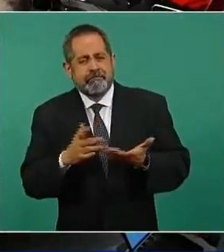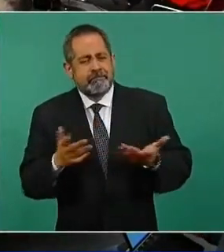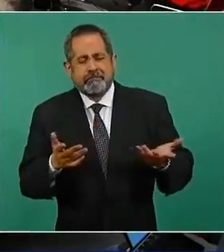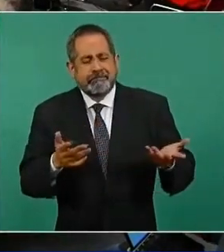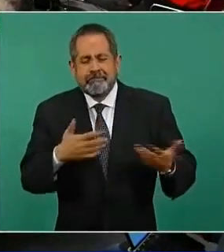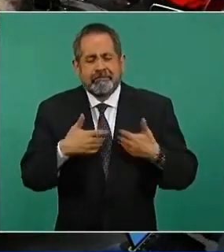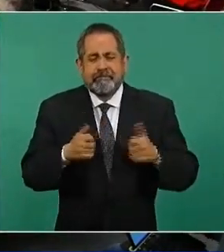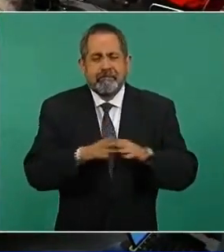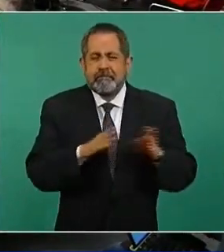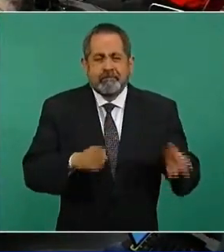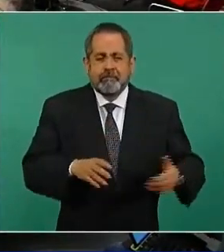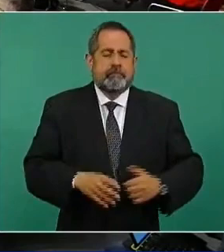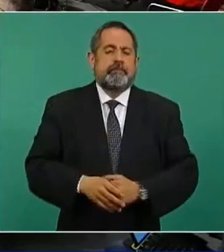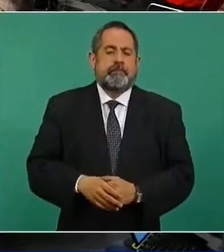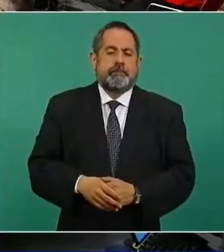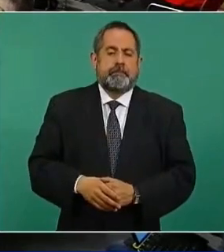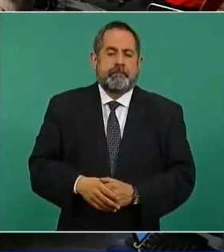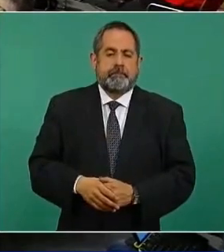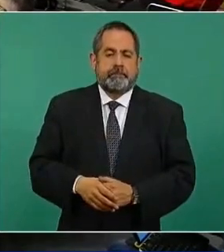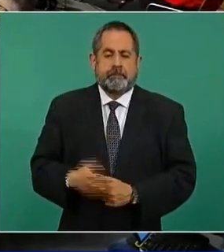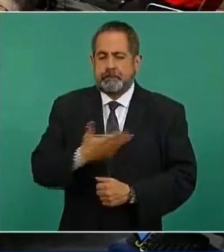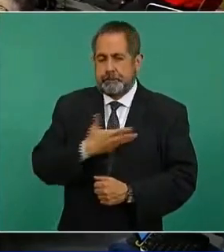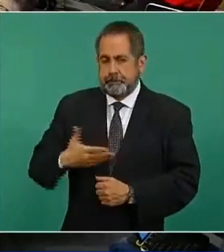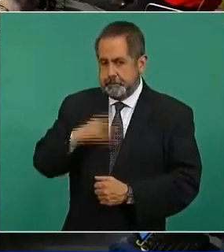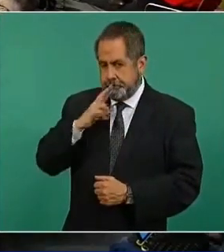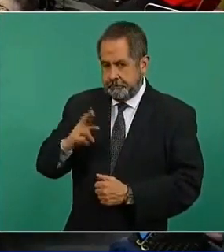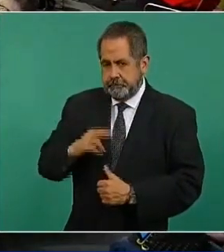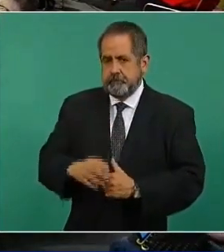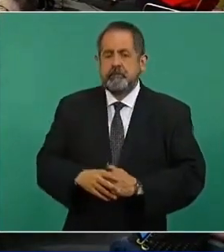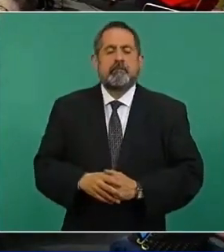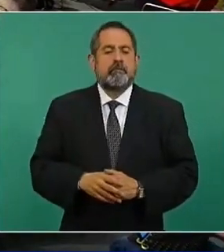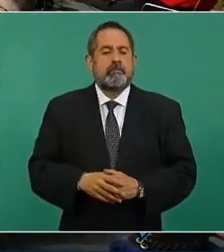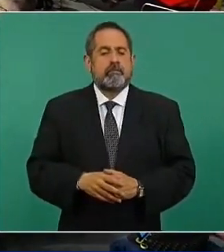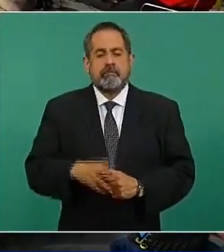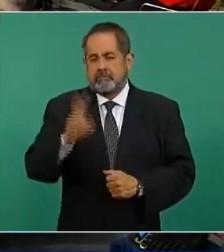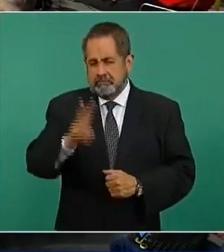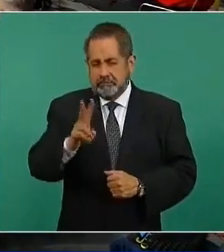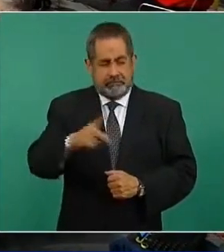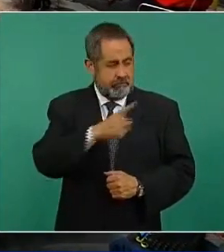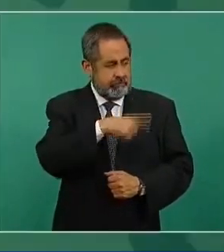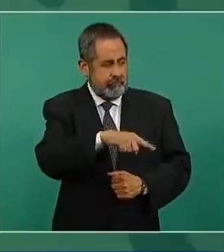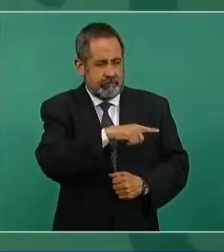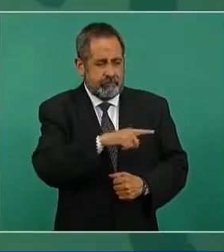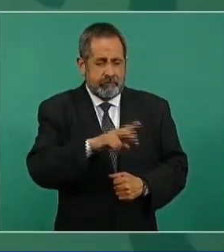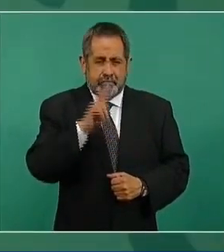que no son sinceros